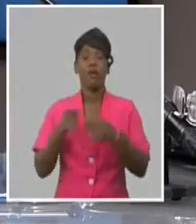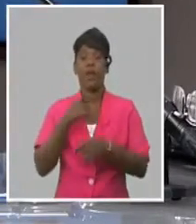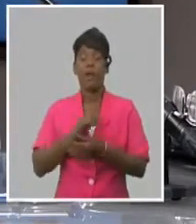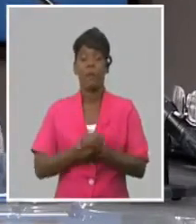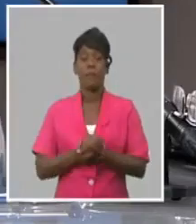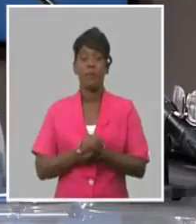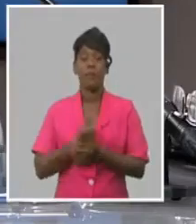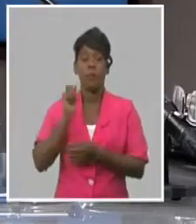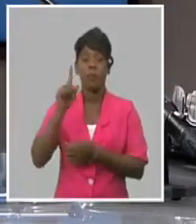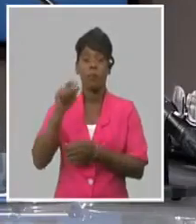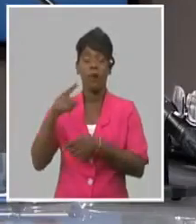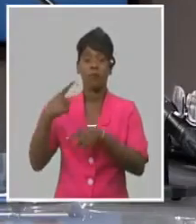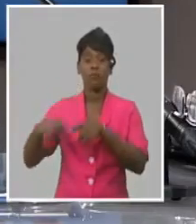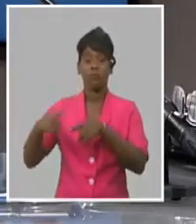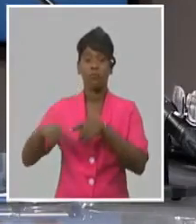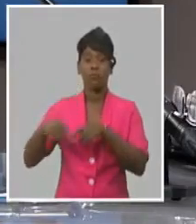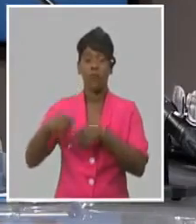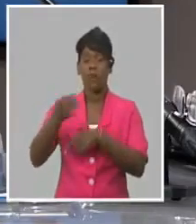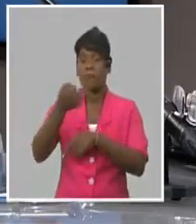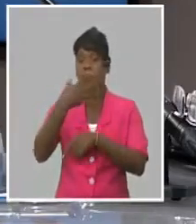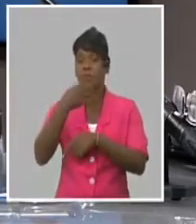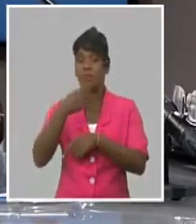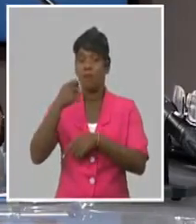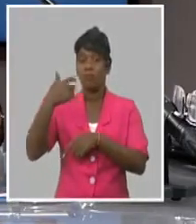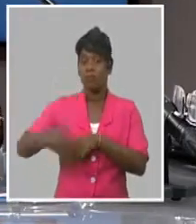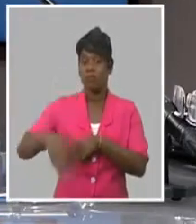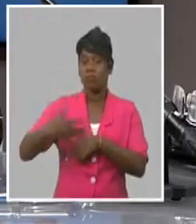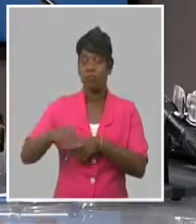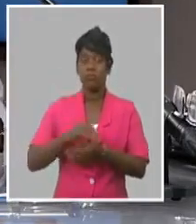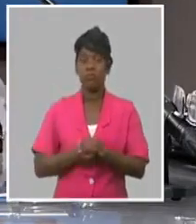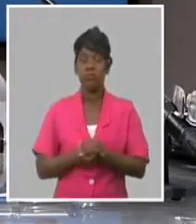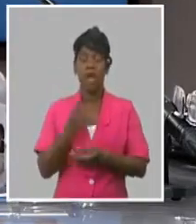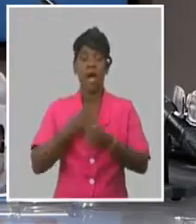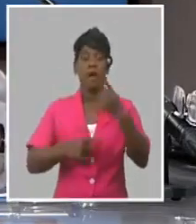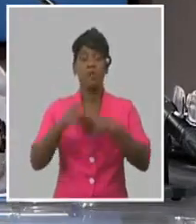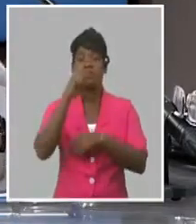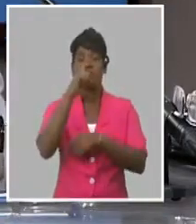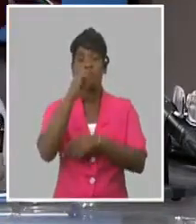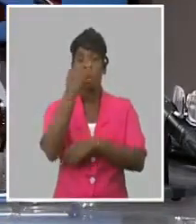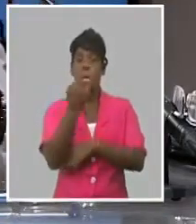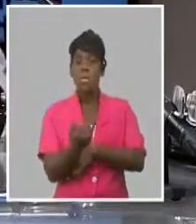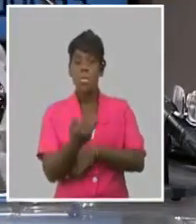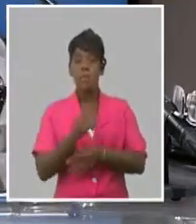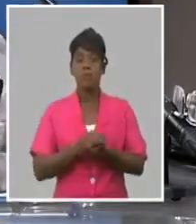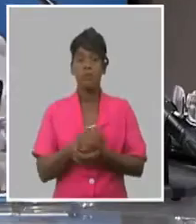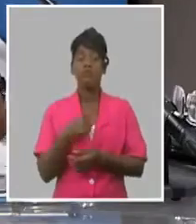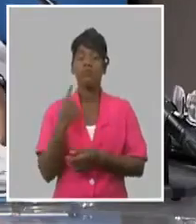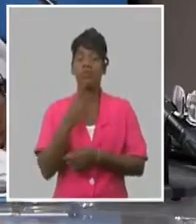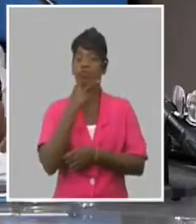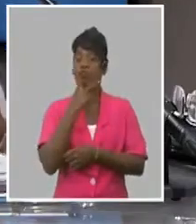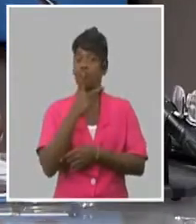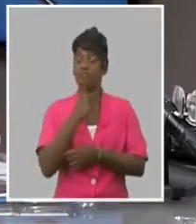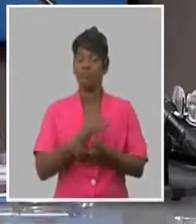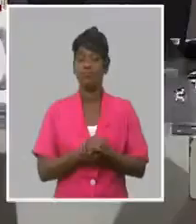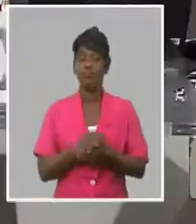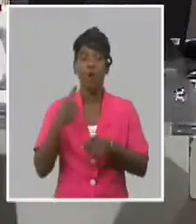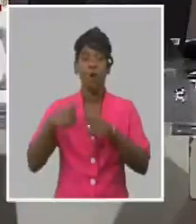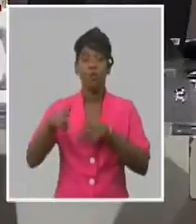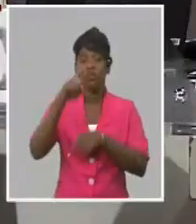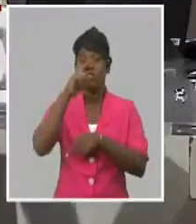que le vamos. Los niños que no pueden comer gluten. Hay niños que tienen enfermedad que tienen que estar prácticamente en aire acondicionado todo el